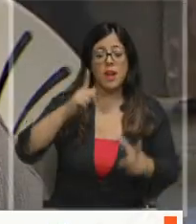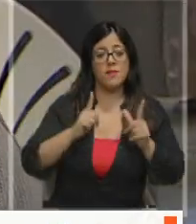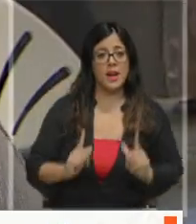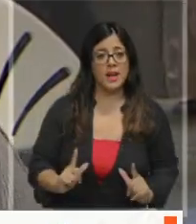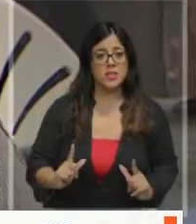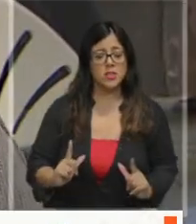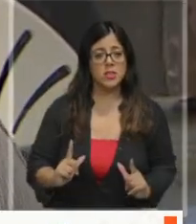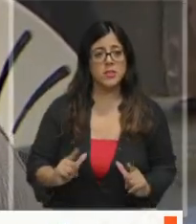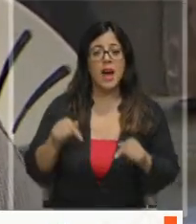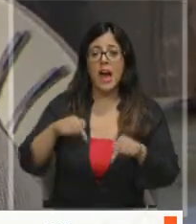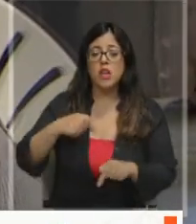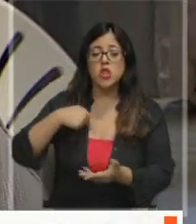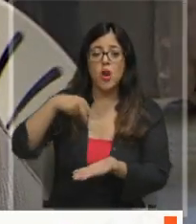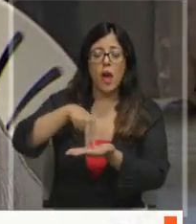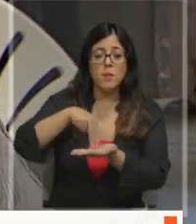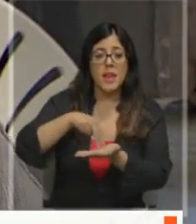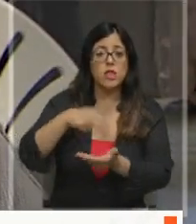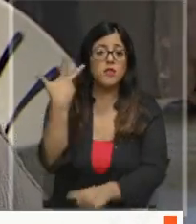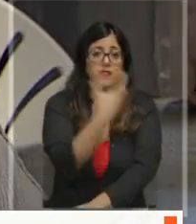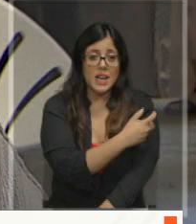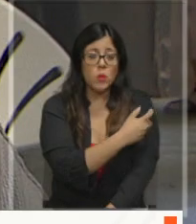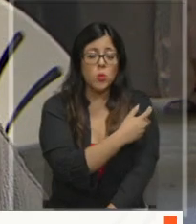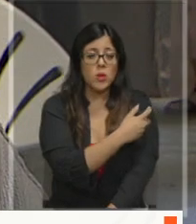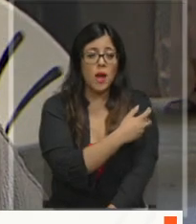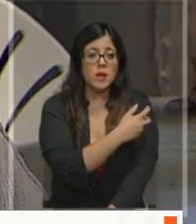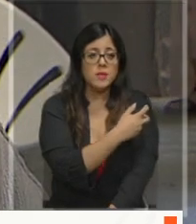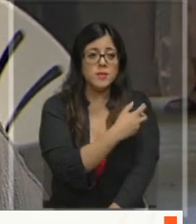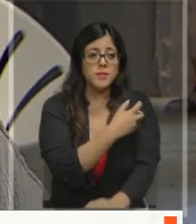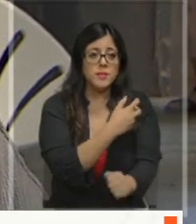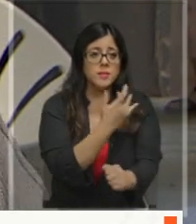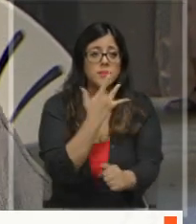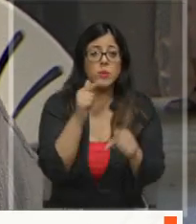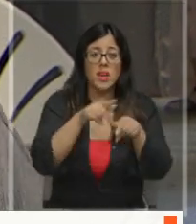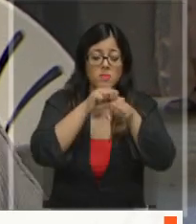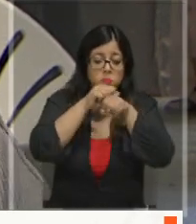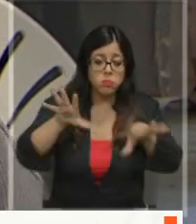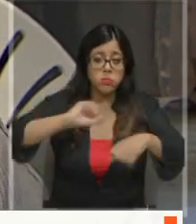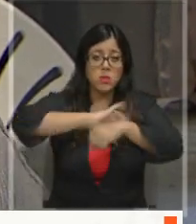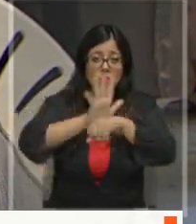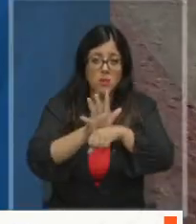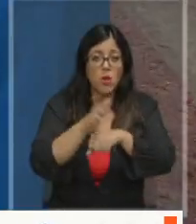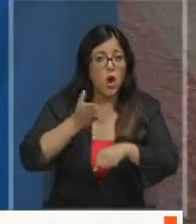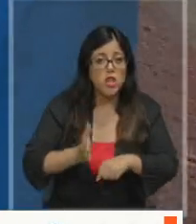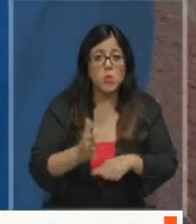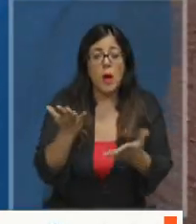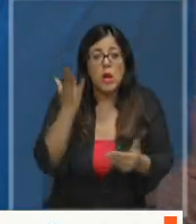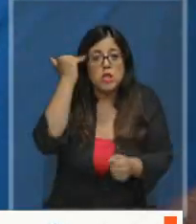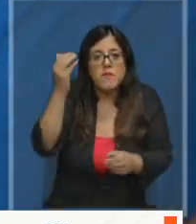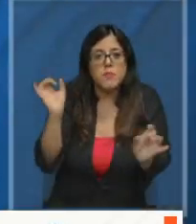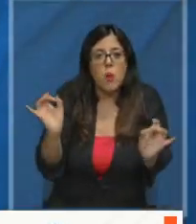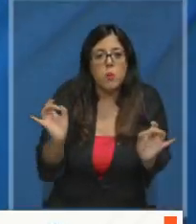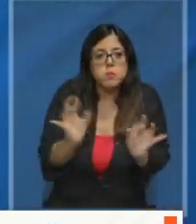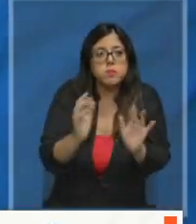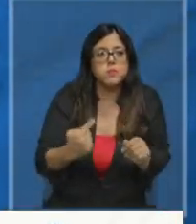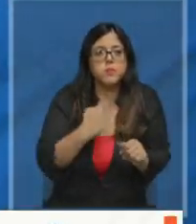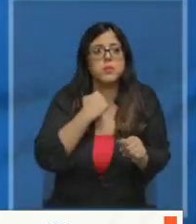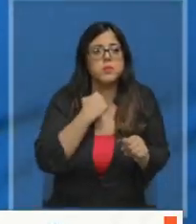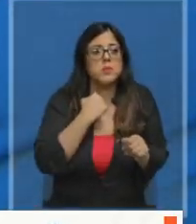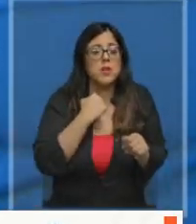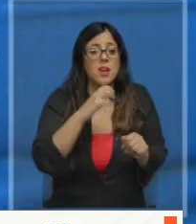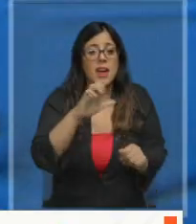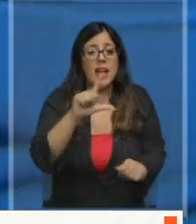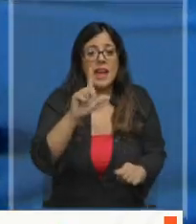vacaciones. Estaba esperando para vacunarme porque este bicho anda por todos lados y no sabemos cuándo nos puede pillar. Elba y Damián se vacunaron al